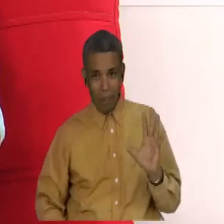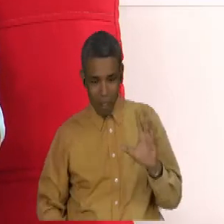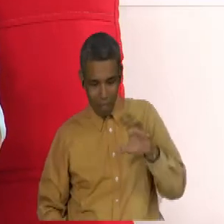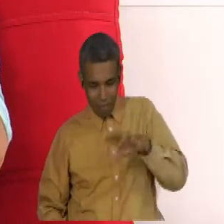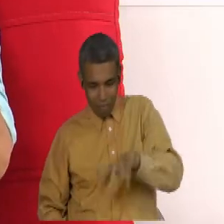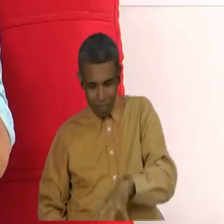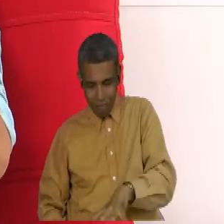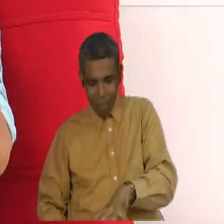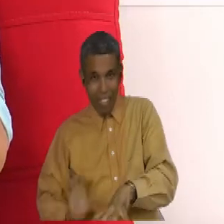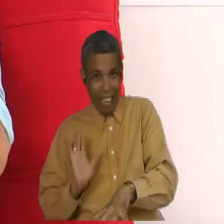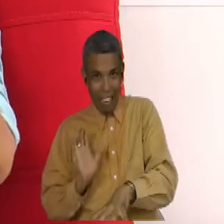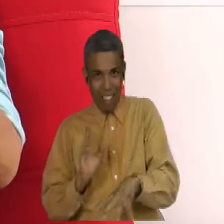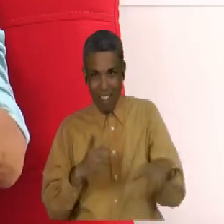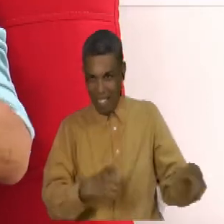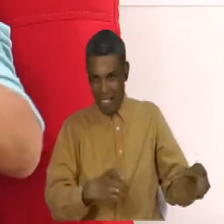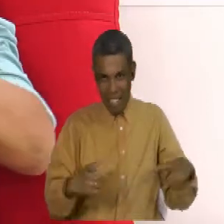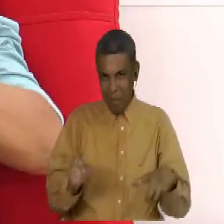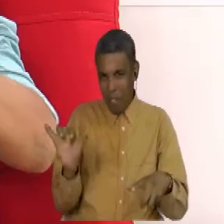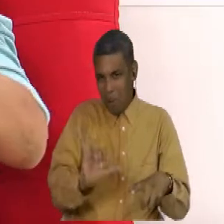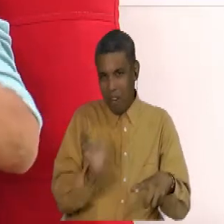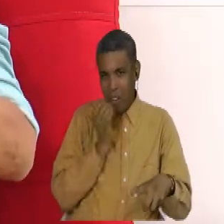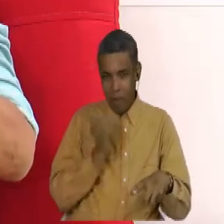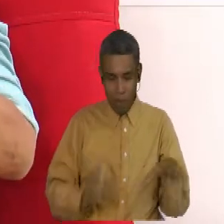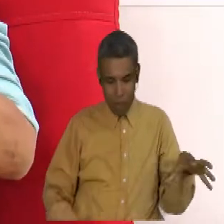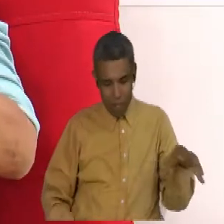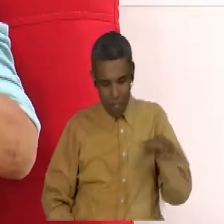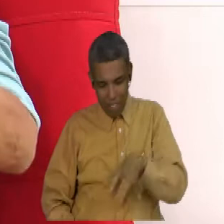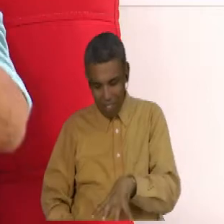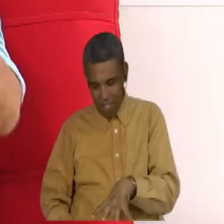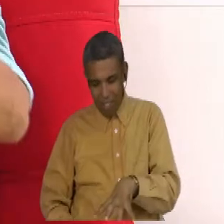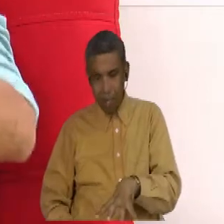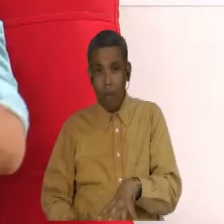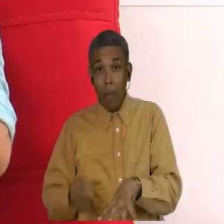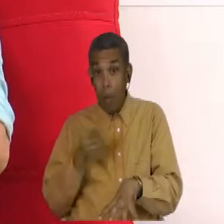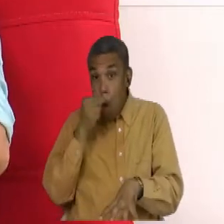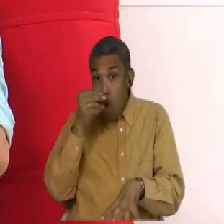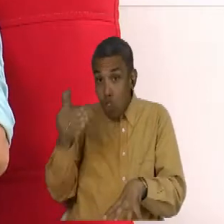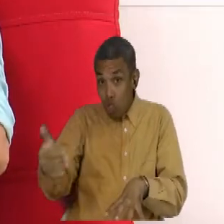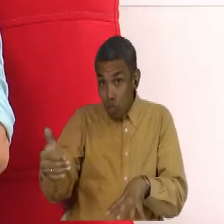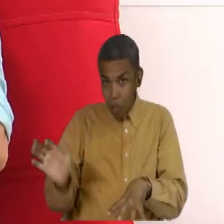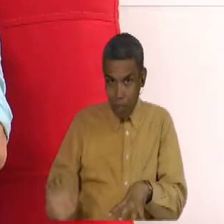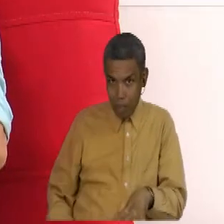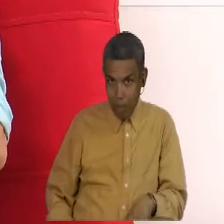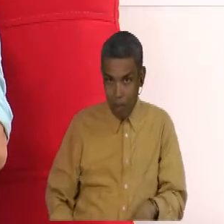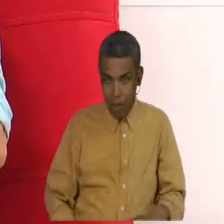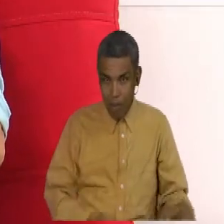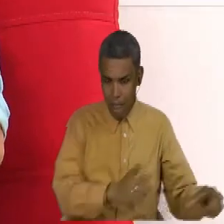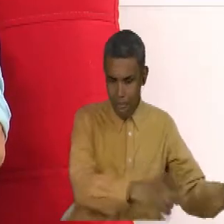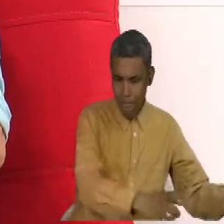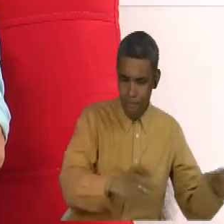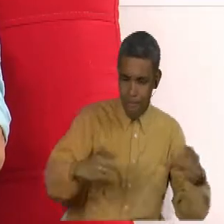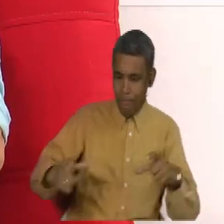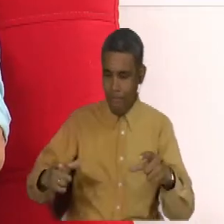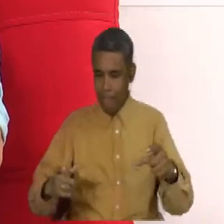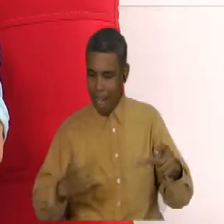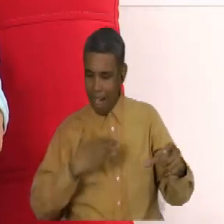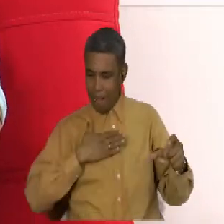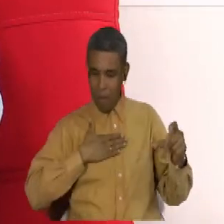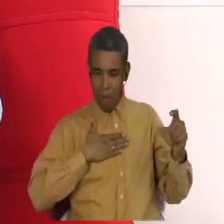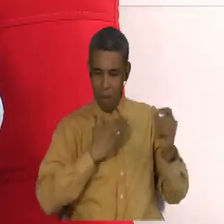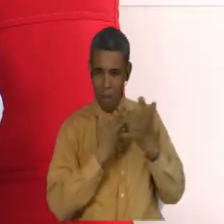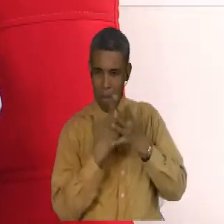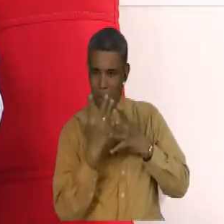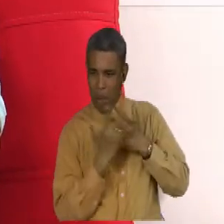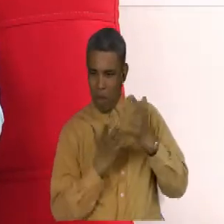¿Sí? Si no, debe ser proporcional. El plato del niño debe ser más pequeño que el del adulto. Ahora, si el niño desea comer algo más,